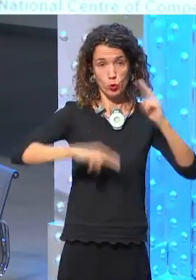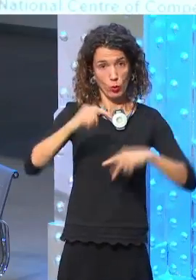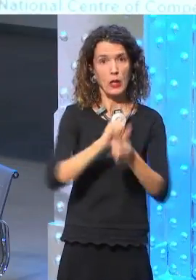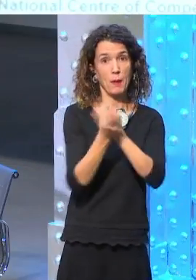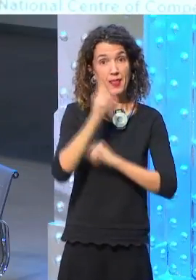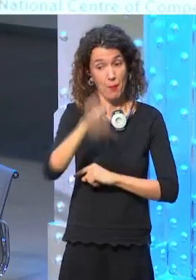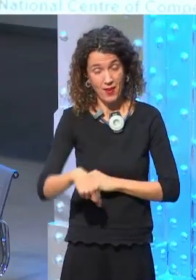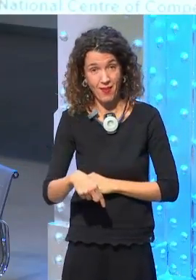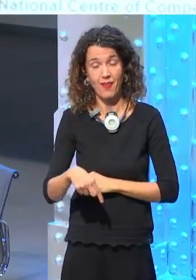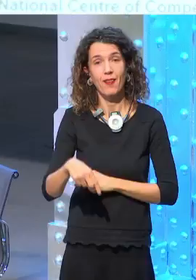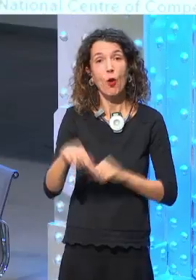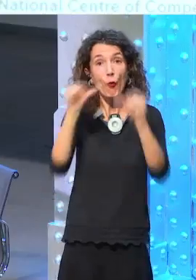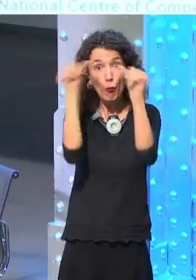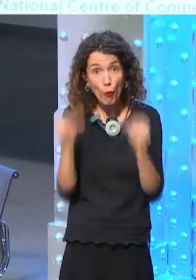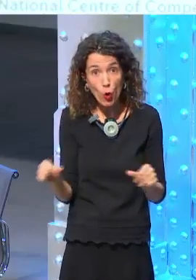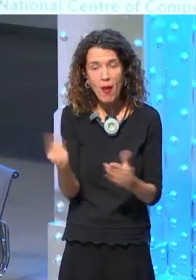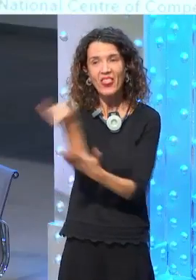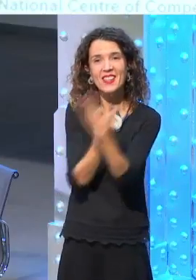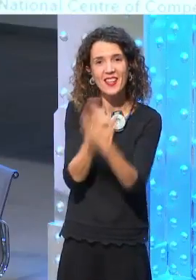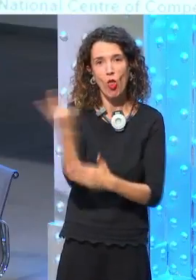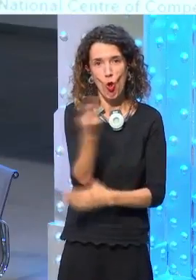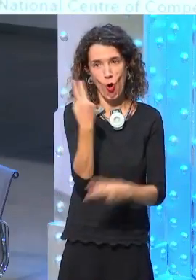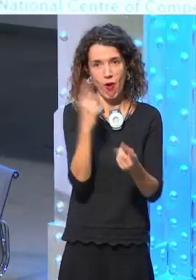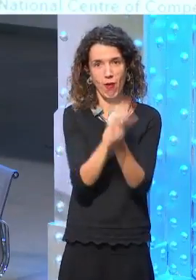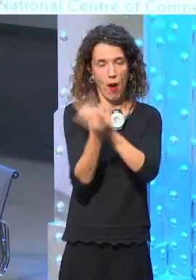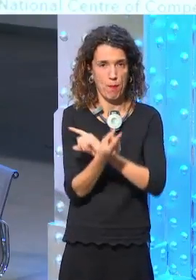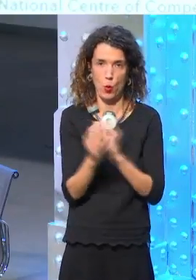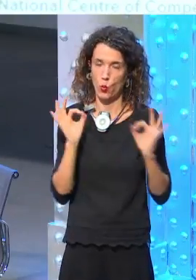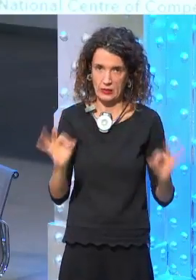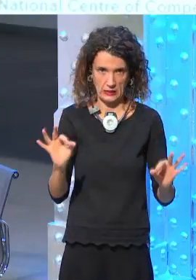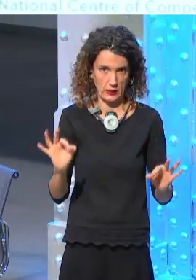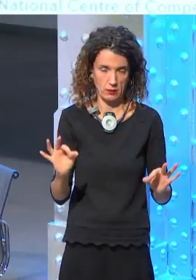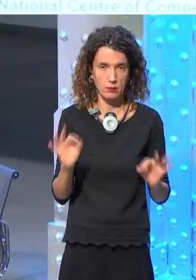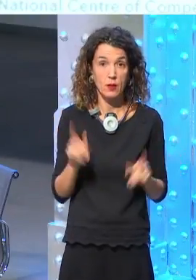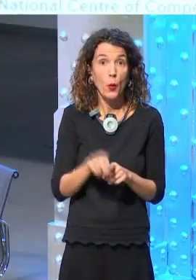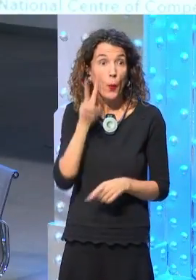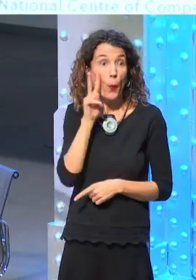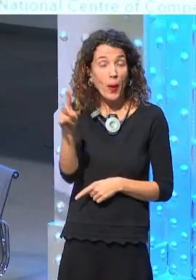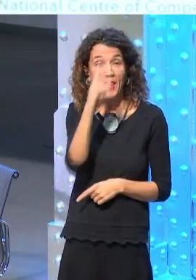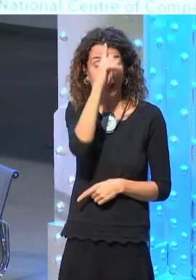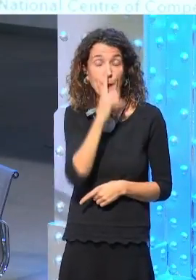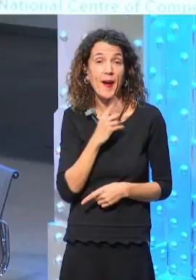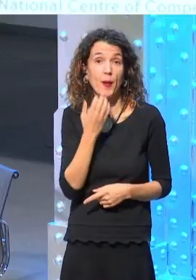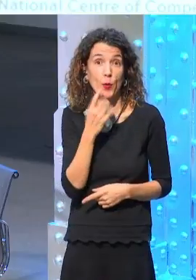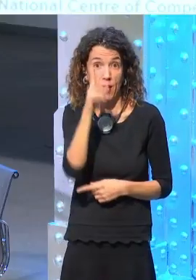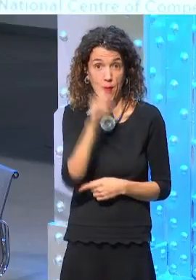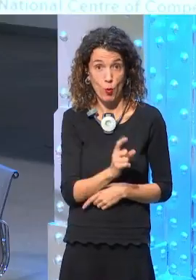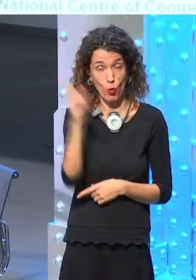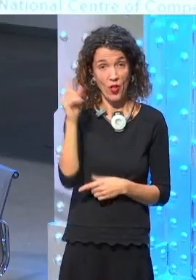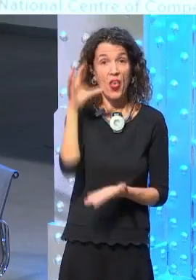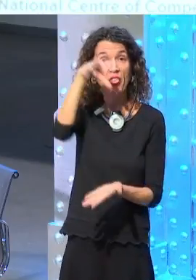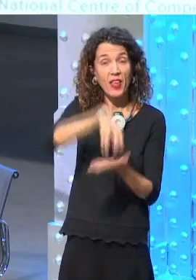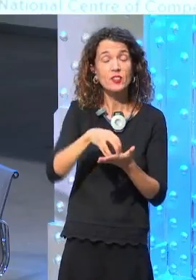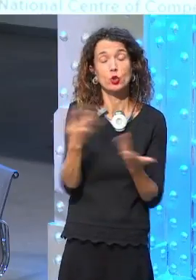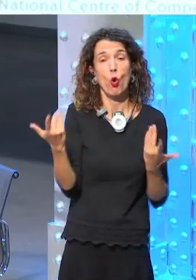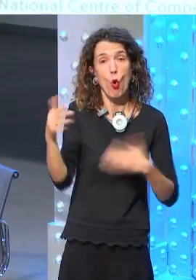y por ende la forma de diseñarlos. Y esto es toda una transformación. Aquí ven una imagen del Centro Nacional